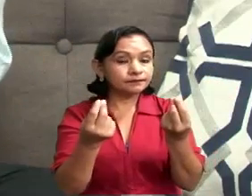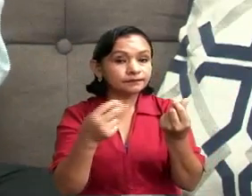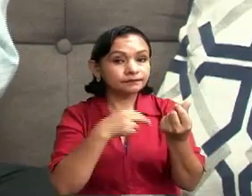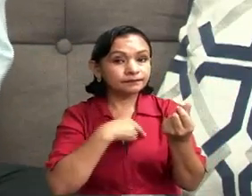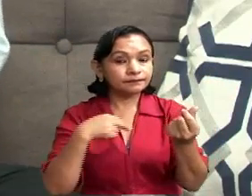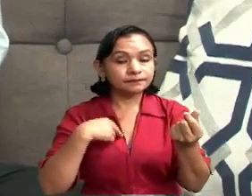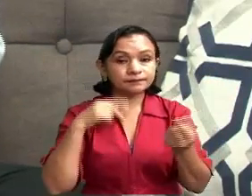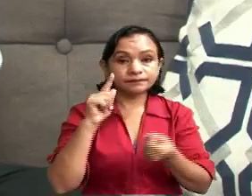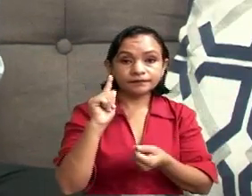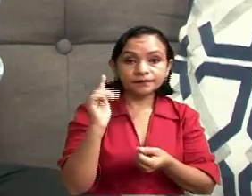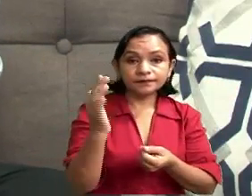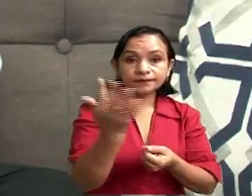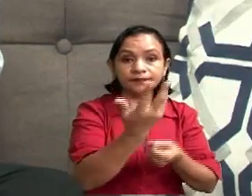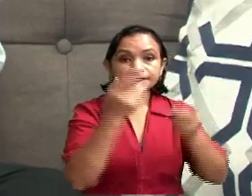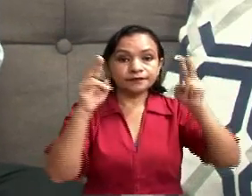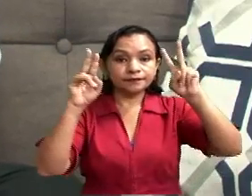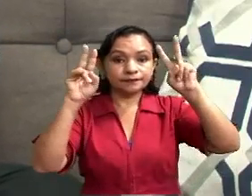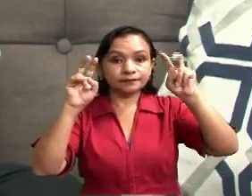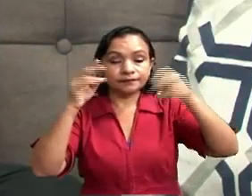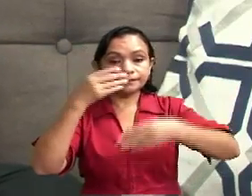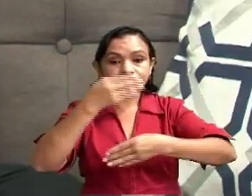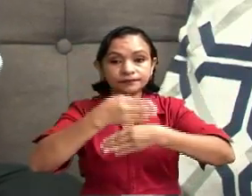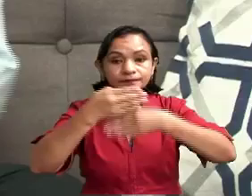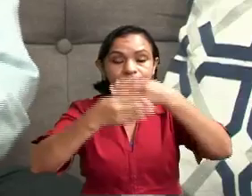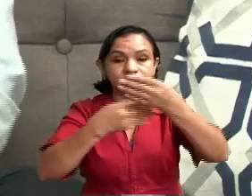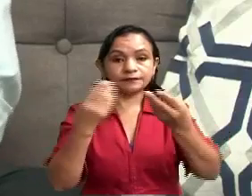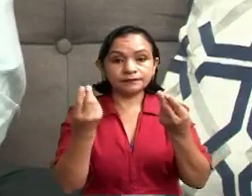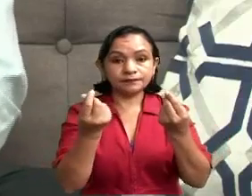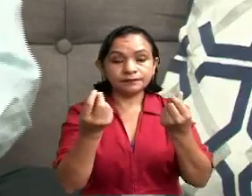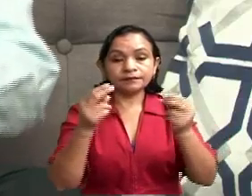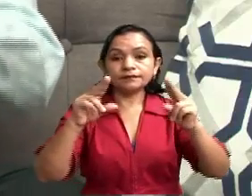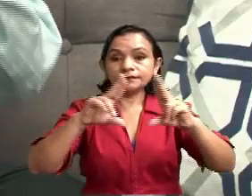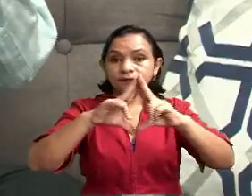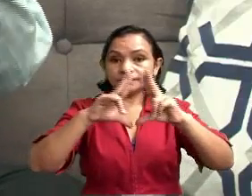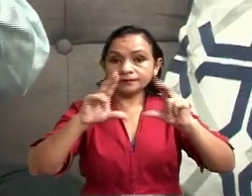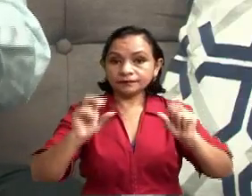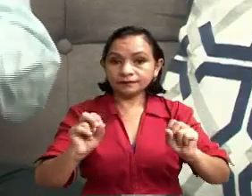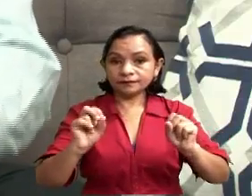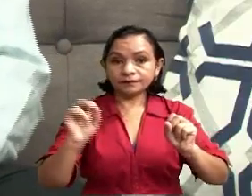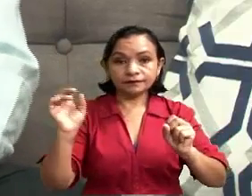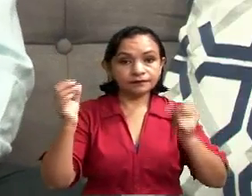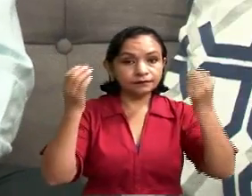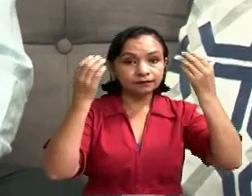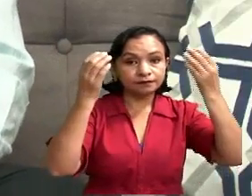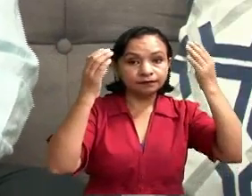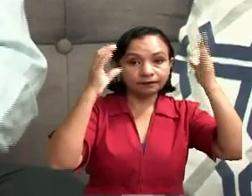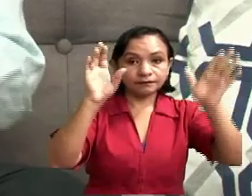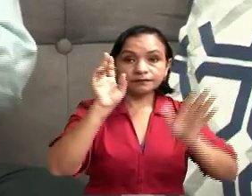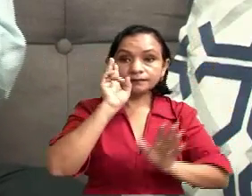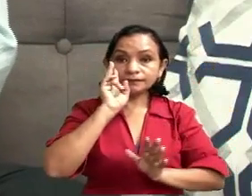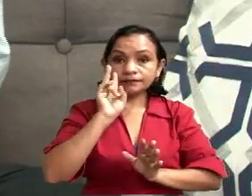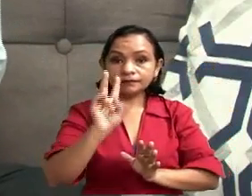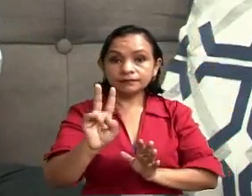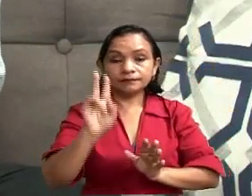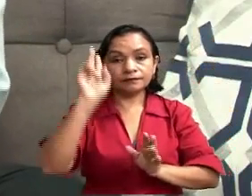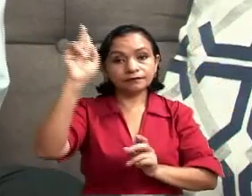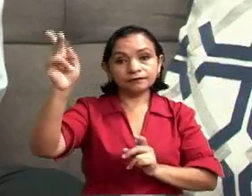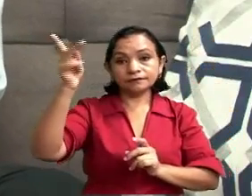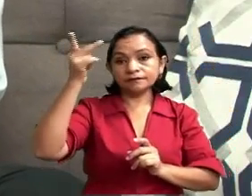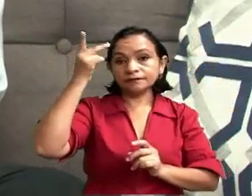todos los aspectos de la infraestructura económica y social de nuestro país, medidas que tienen que ver con